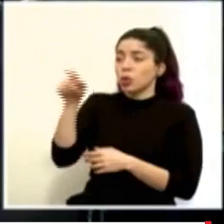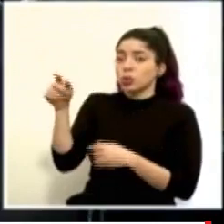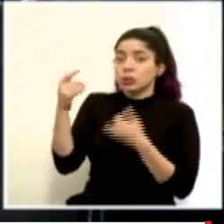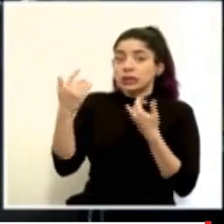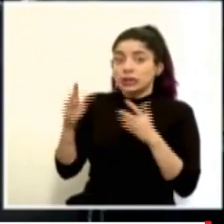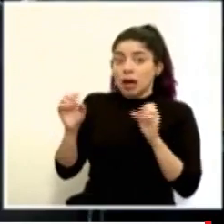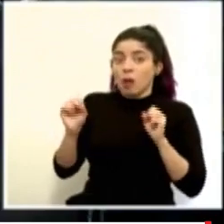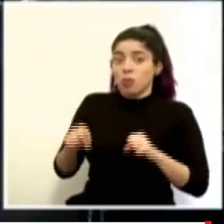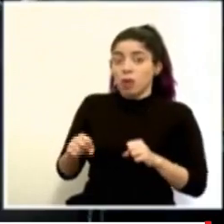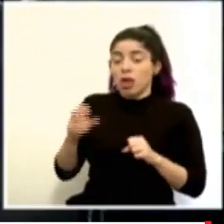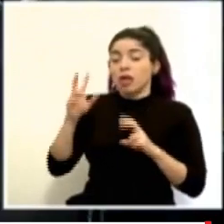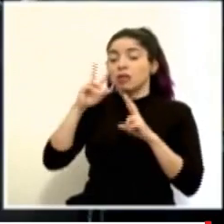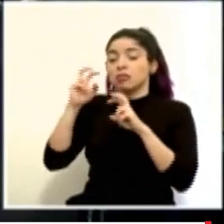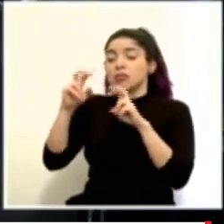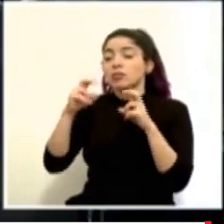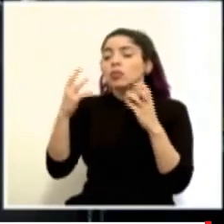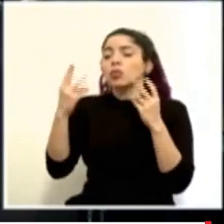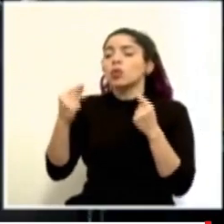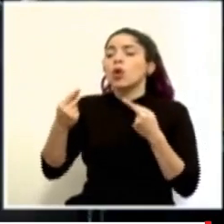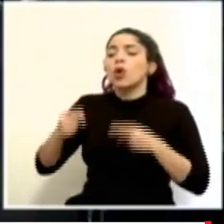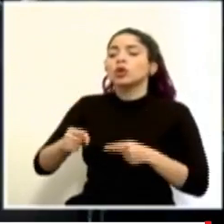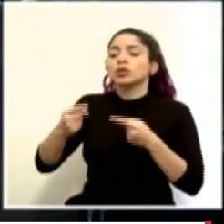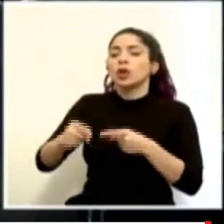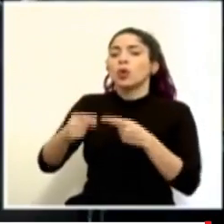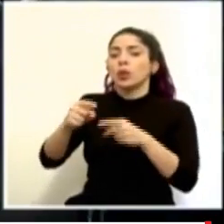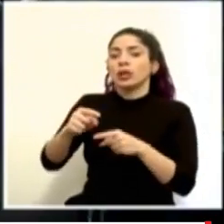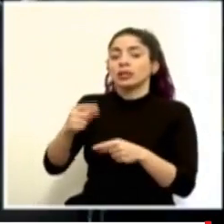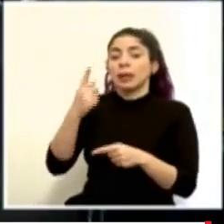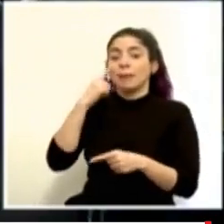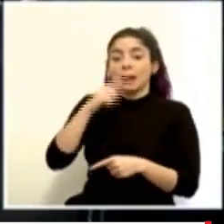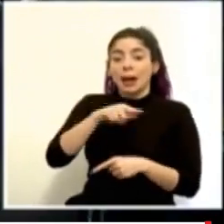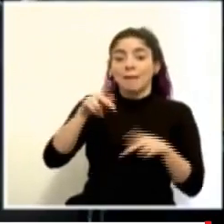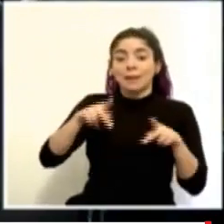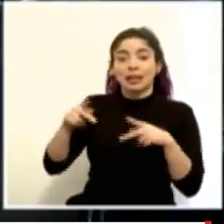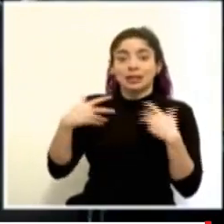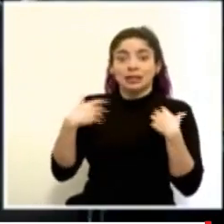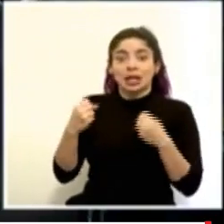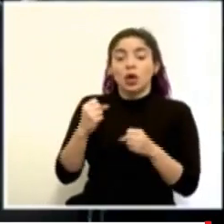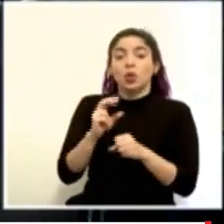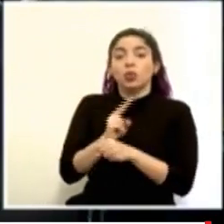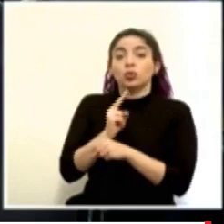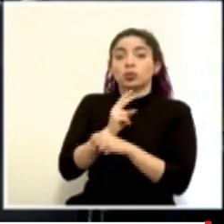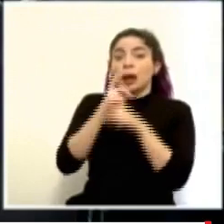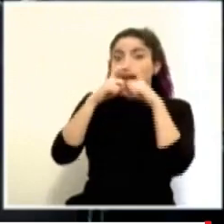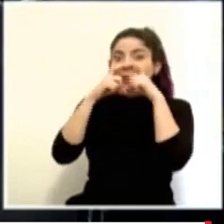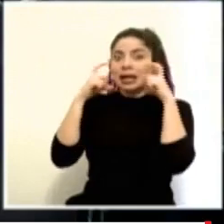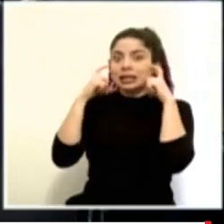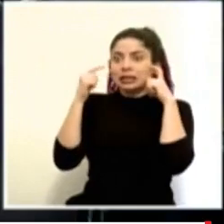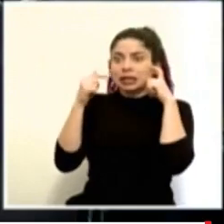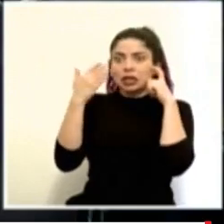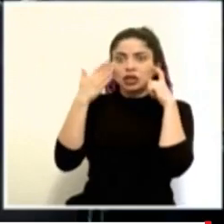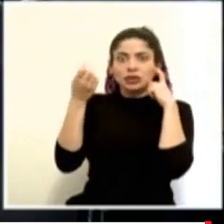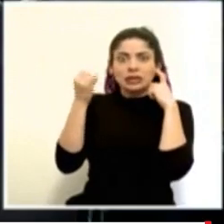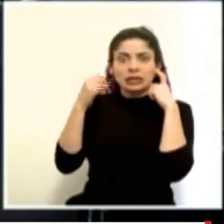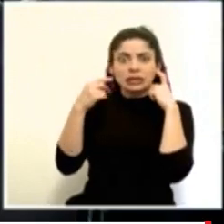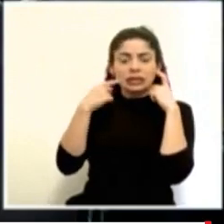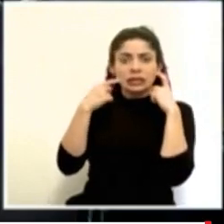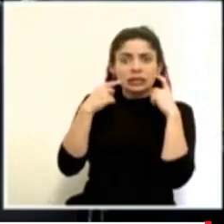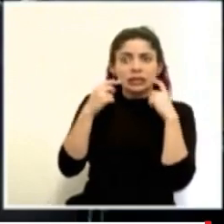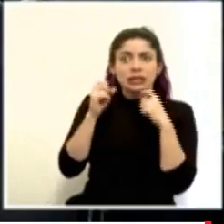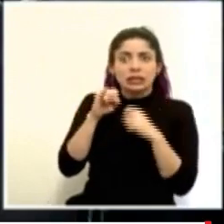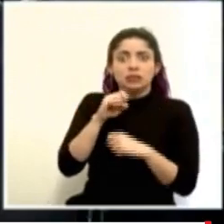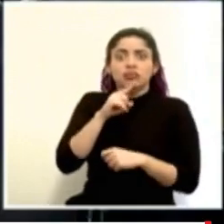pueden medir o si han medido la consecuencia que pudo haber significado para el personal de salud utilizar mascarillas, que todavía no se sabe a ciencia cierta